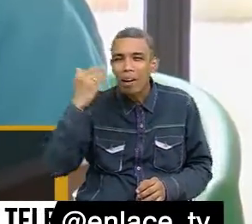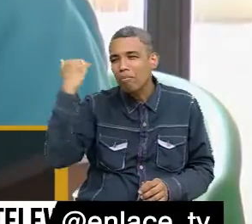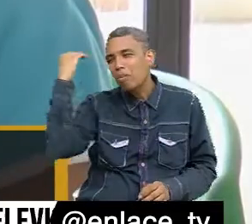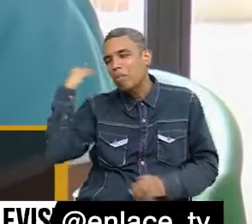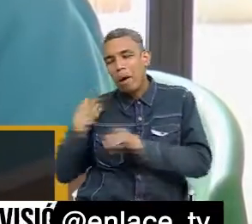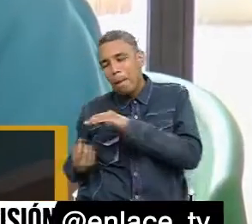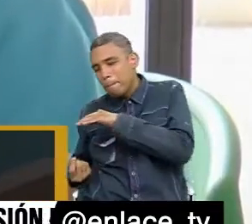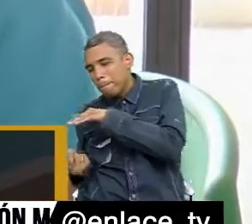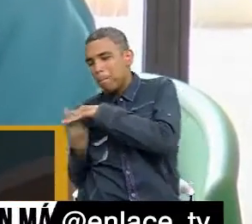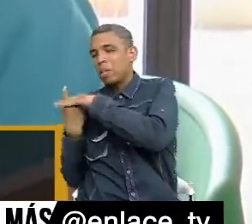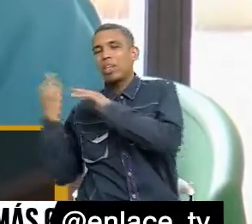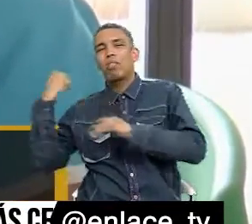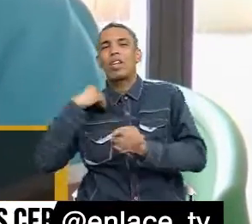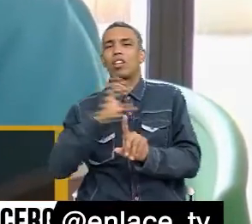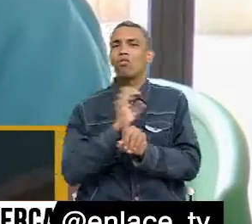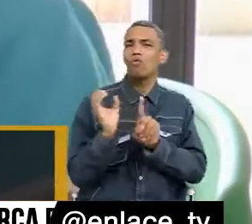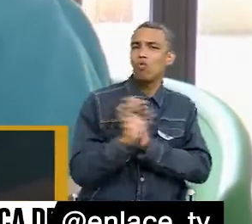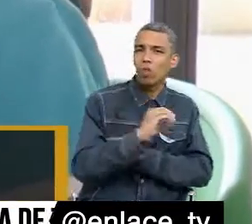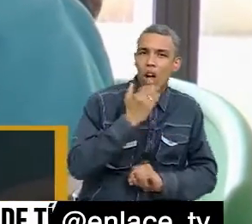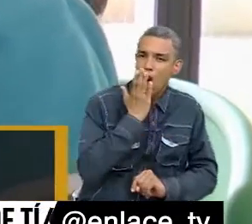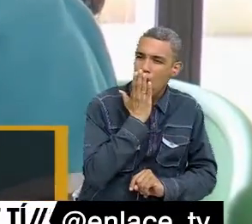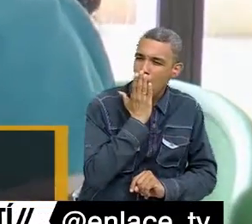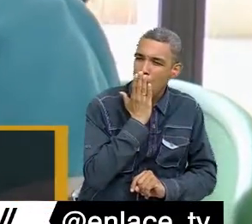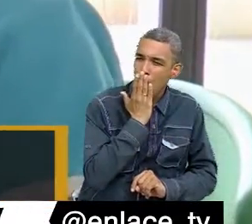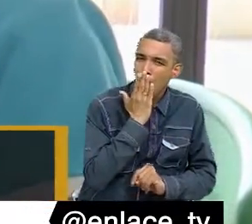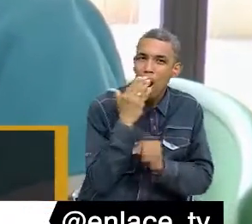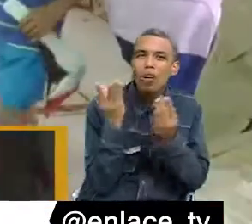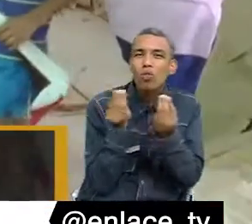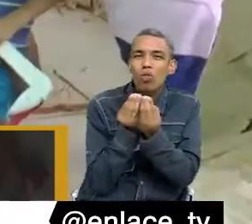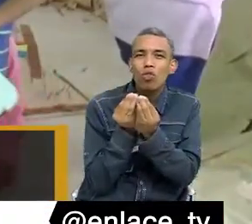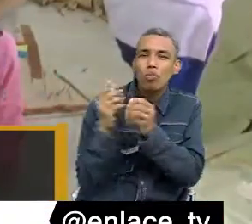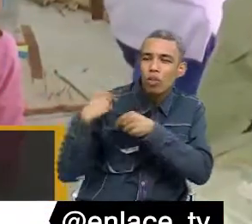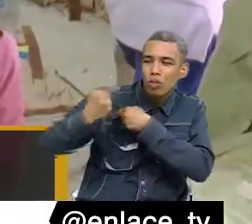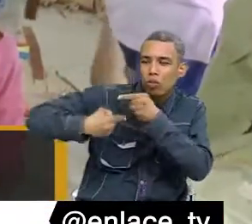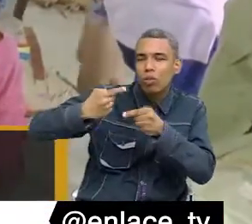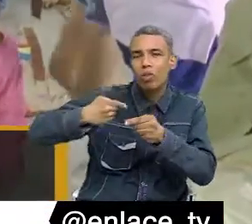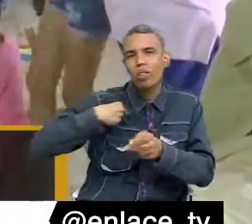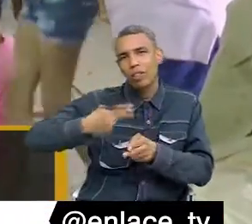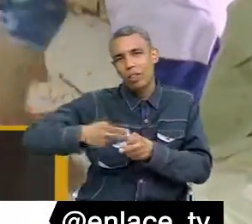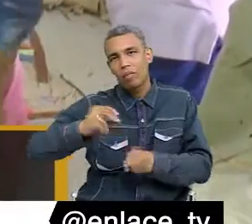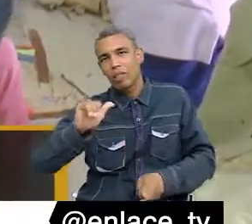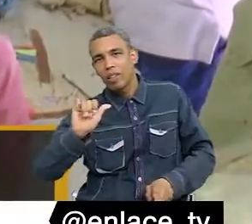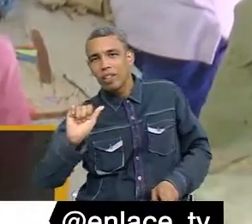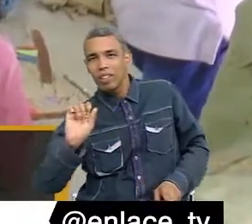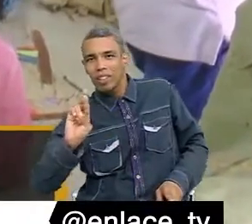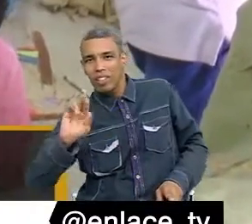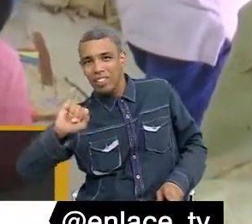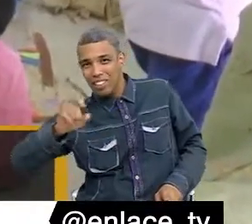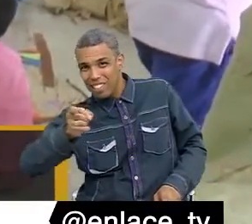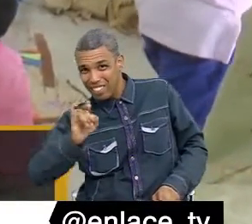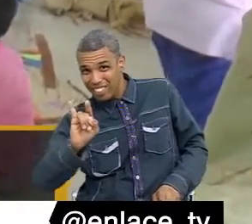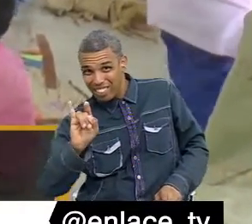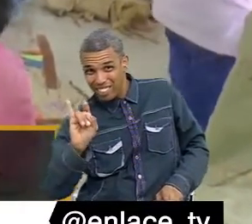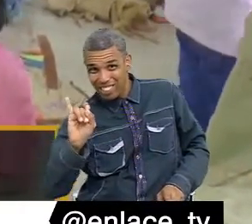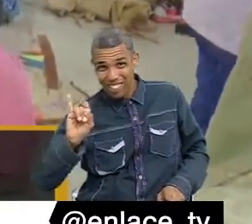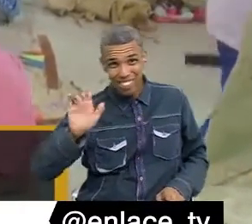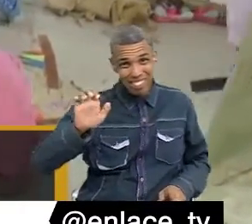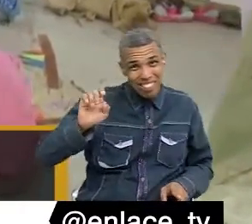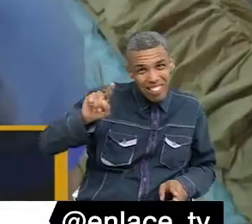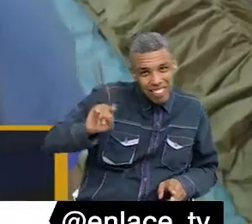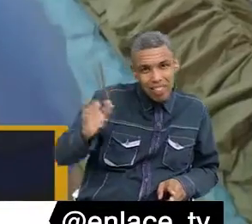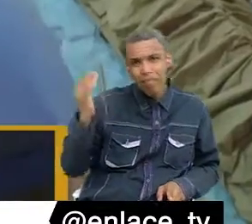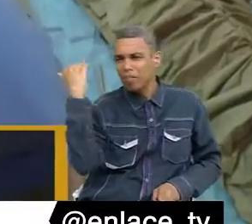yariguíes, reconociendo nuestro territorio, ¿qué actividades están haciendo los niños? Hoy estamos construyendo todos esos accesorios que ellos utilizaban